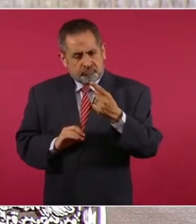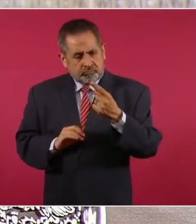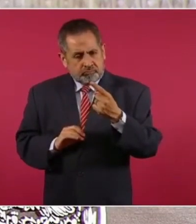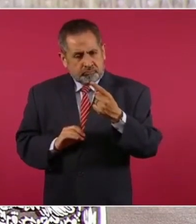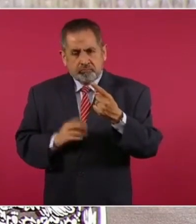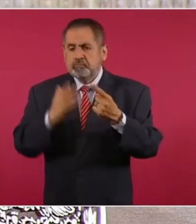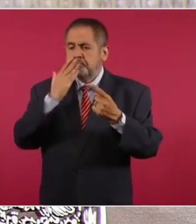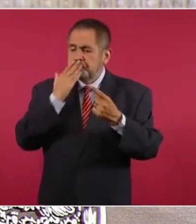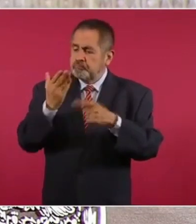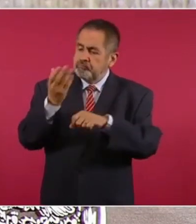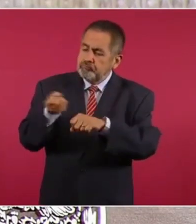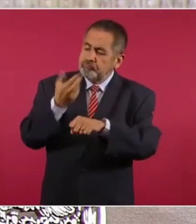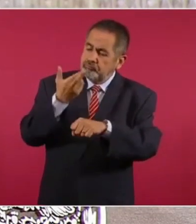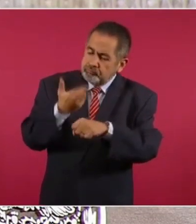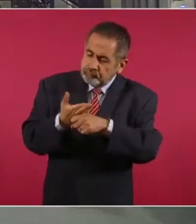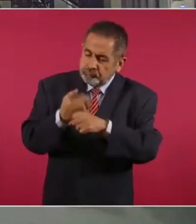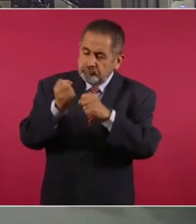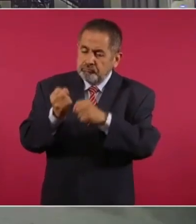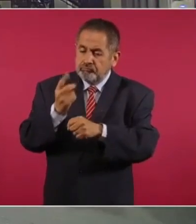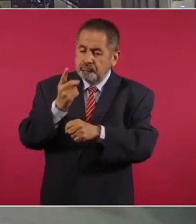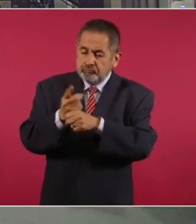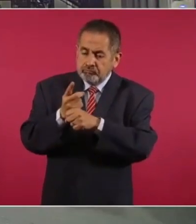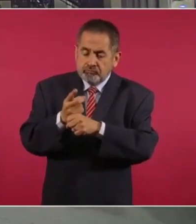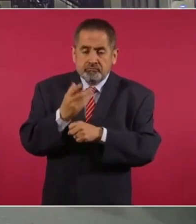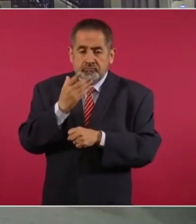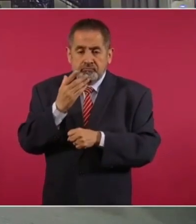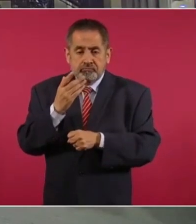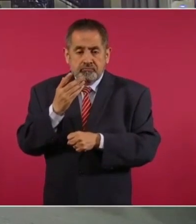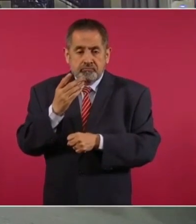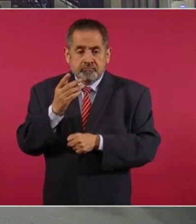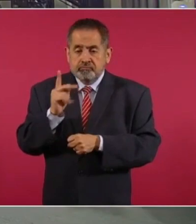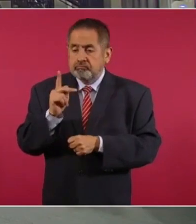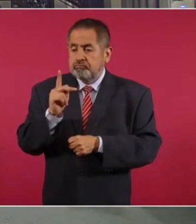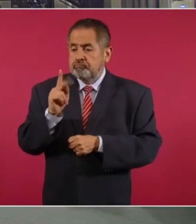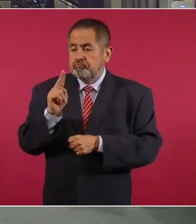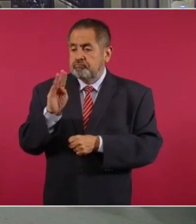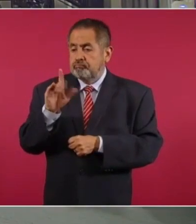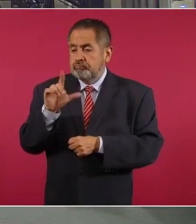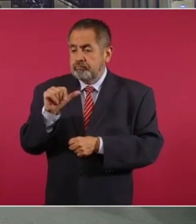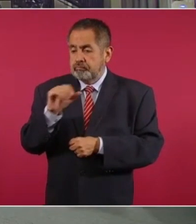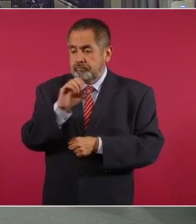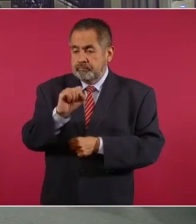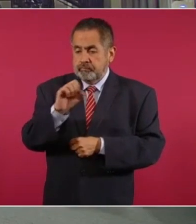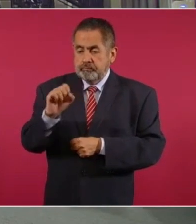Un buen secretario de Seguridad Pública,